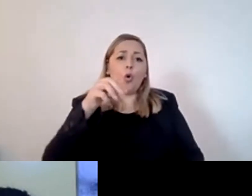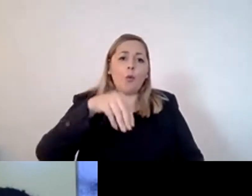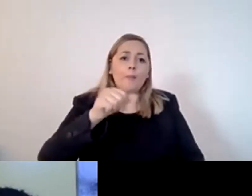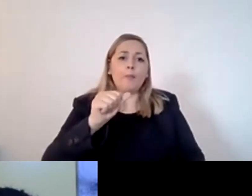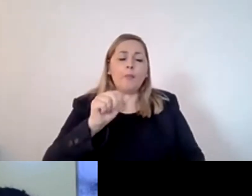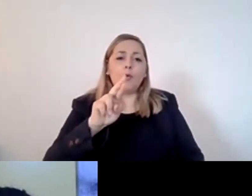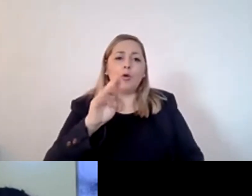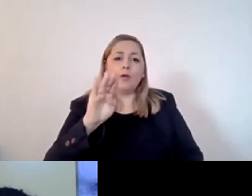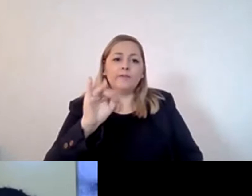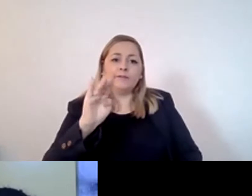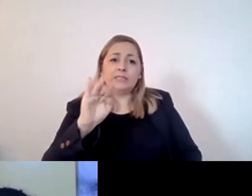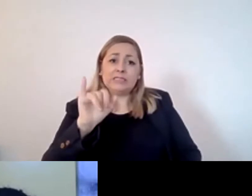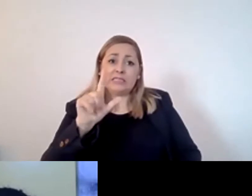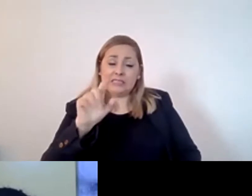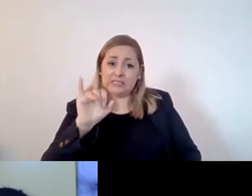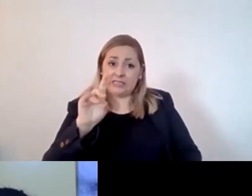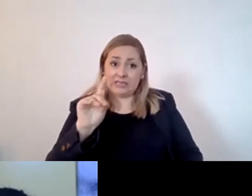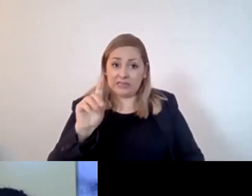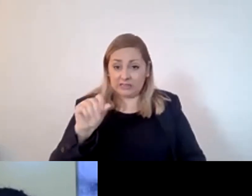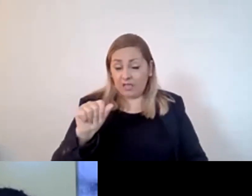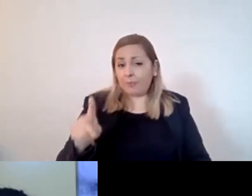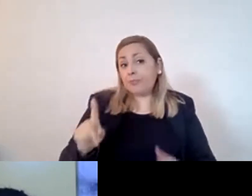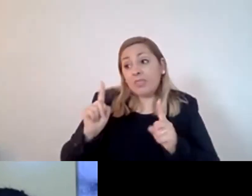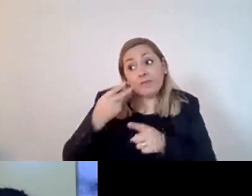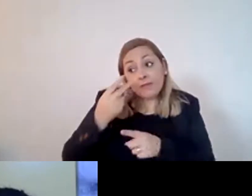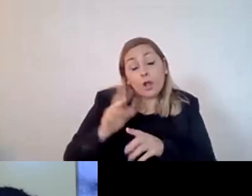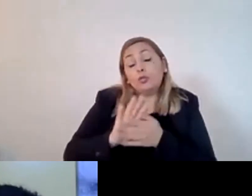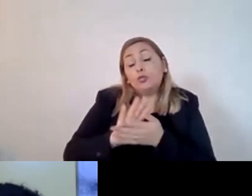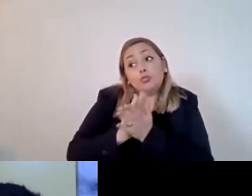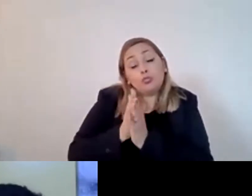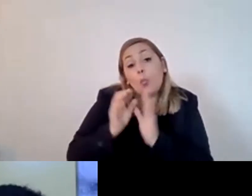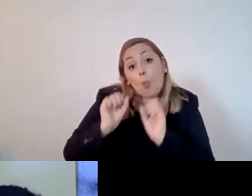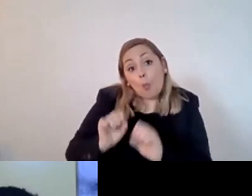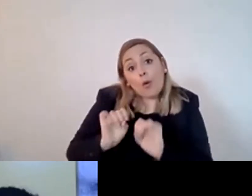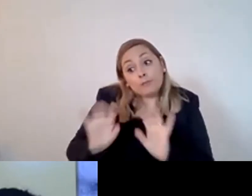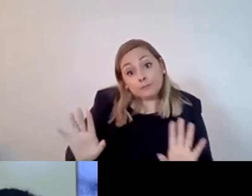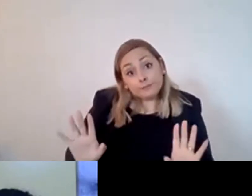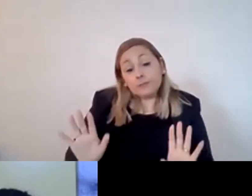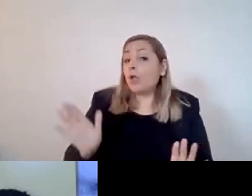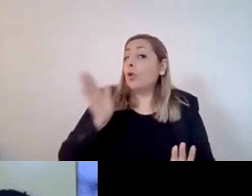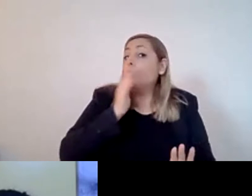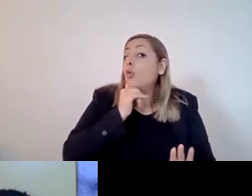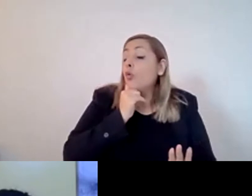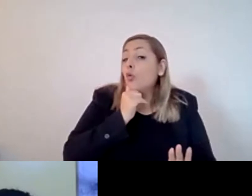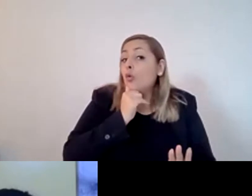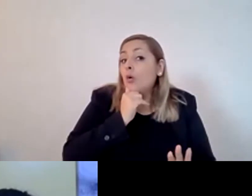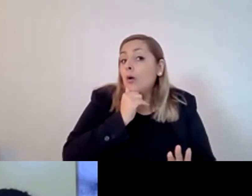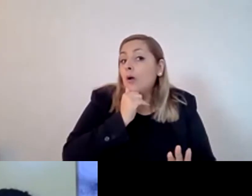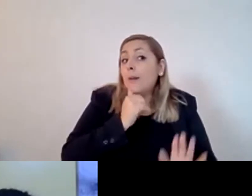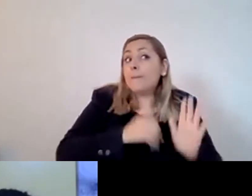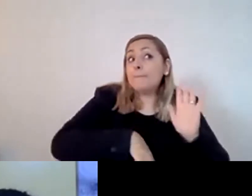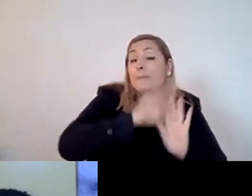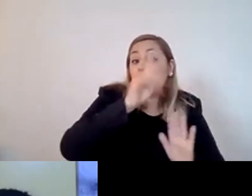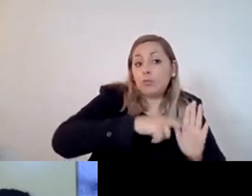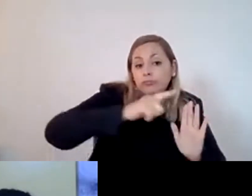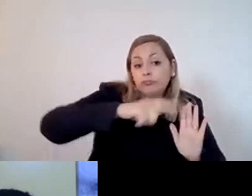afectivo bipolar. Bueno, Ujú, hay que ver, pues todo puede suceder. ya. No hay muchas, las mayores tendencias no son